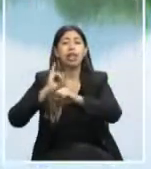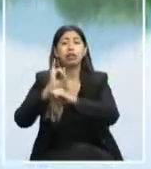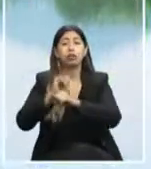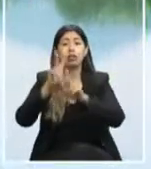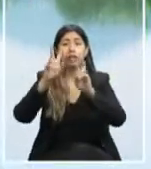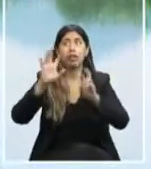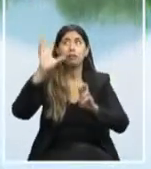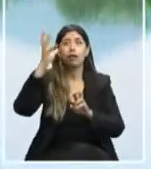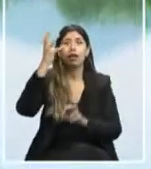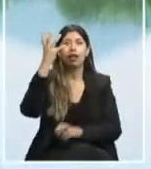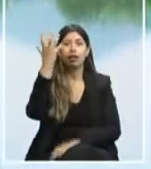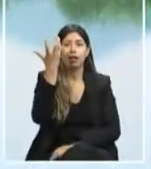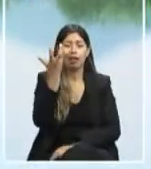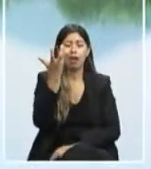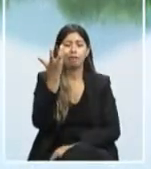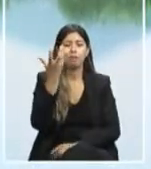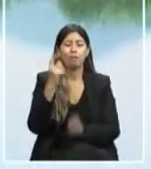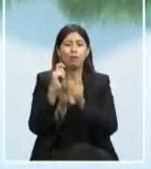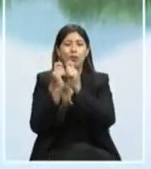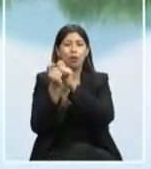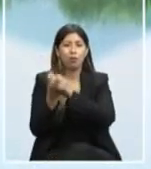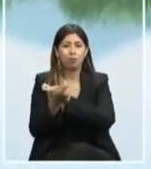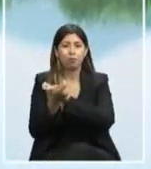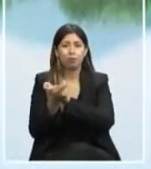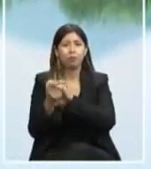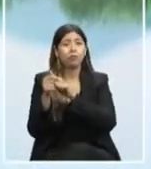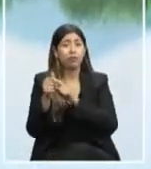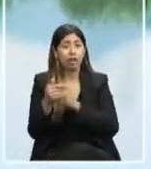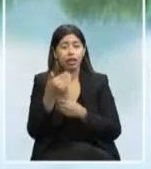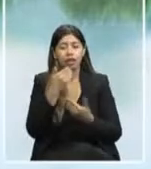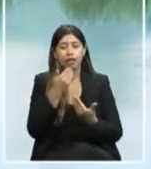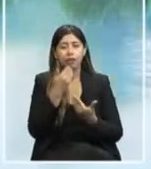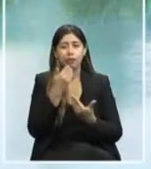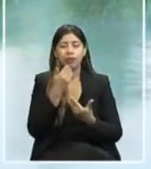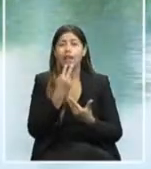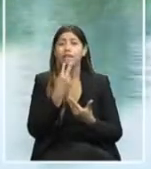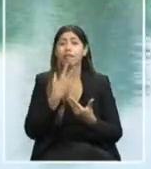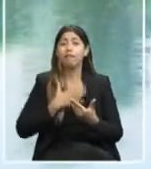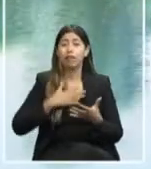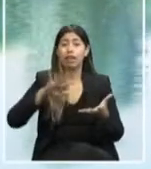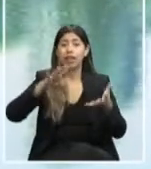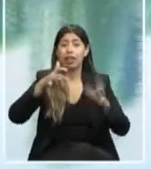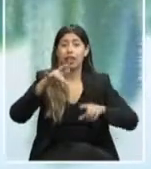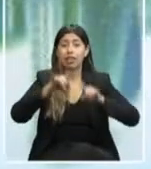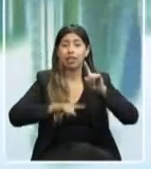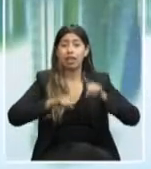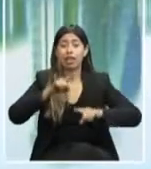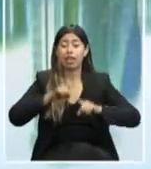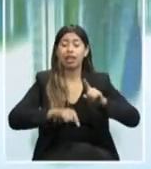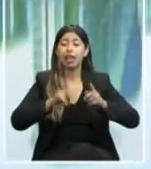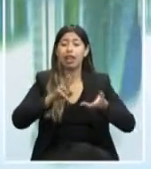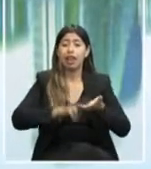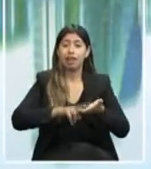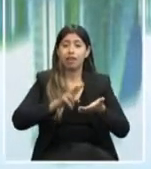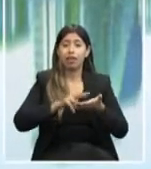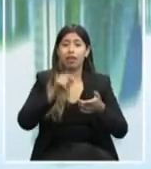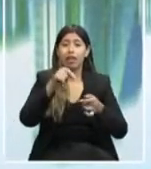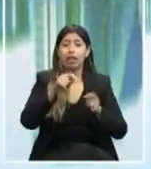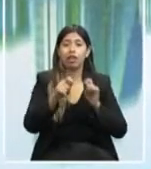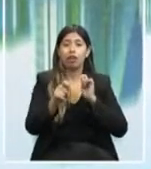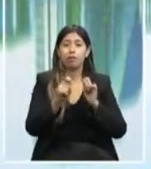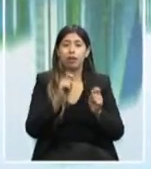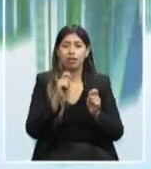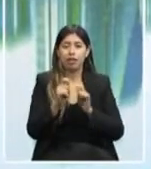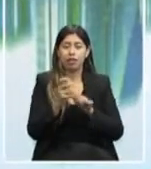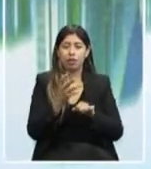cambio climático, pues entonces básicamente la vida en la Tierra está realmente en